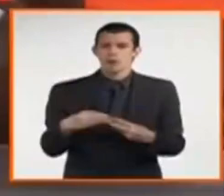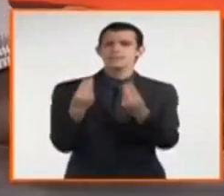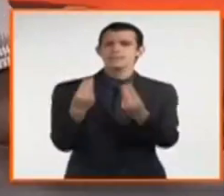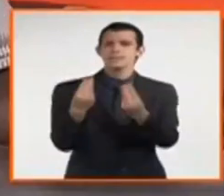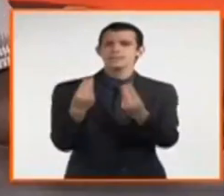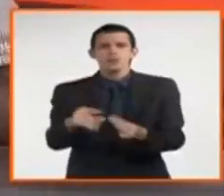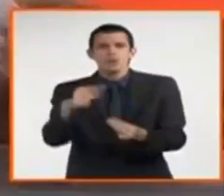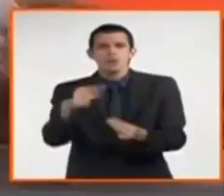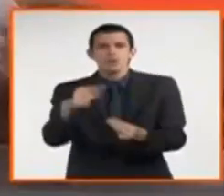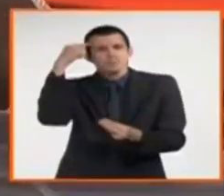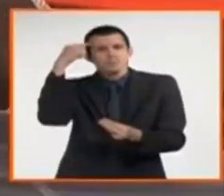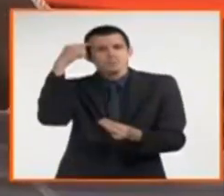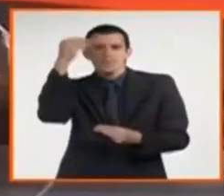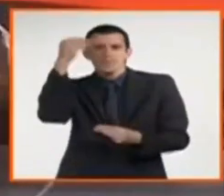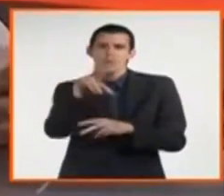pensamiento y ejercicio